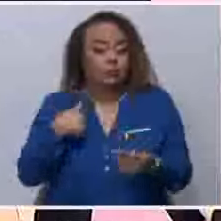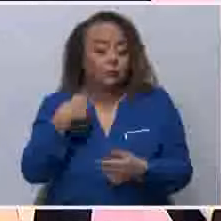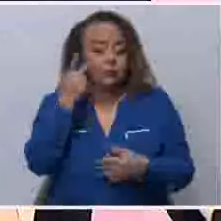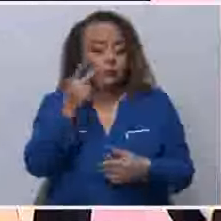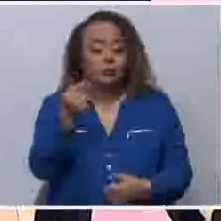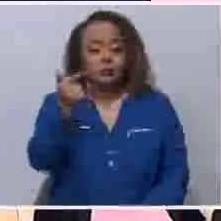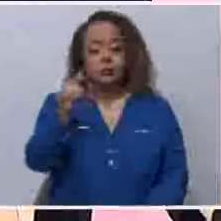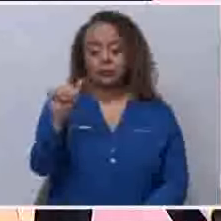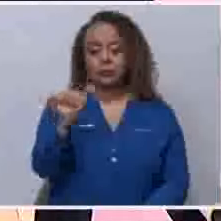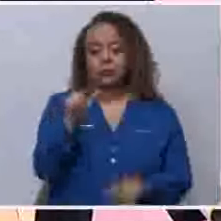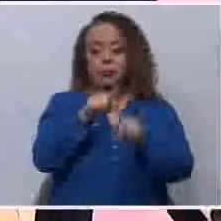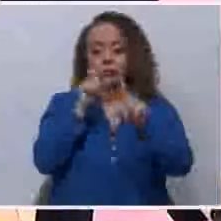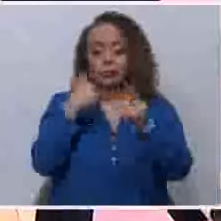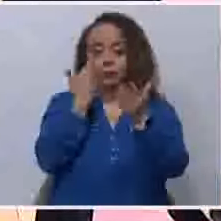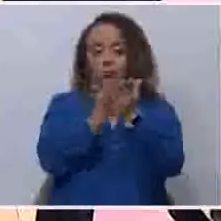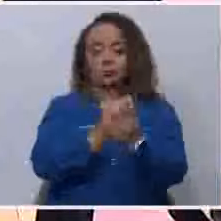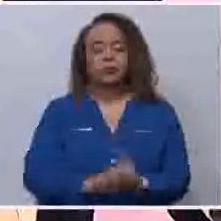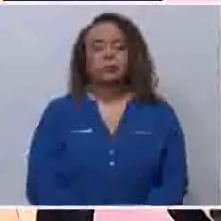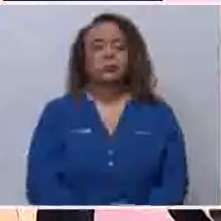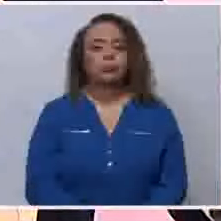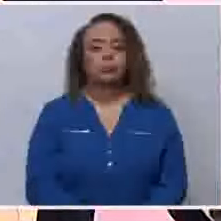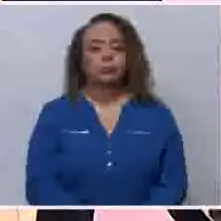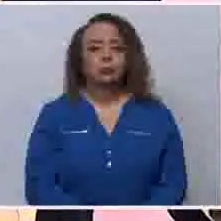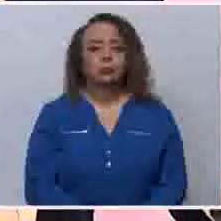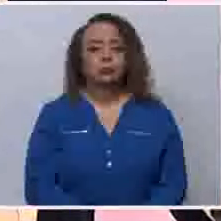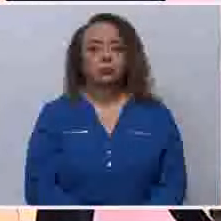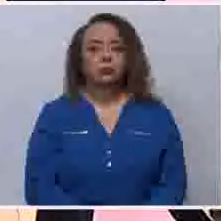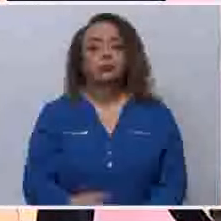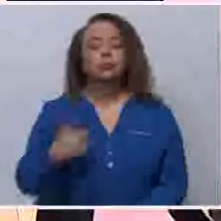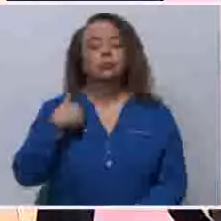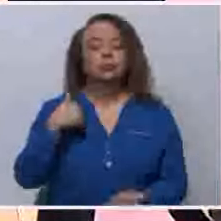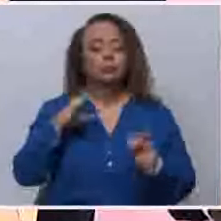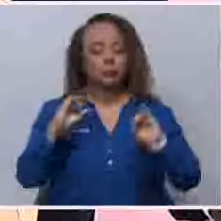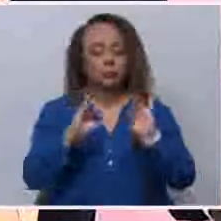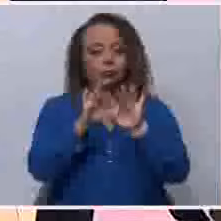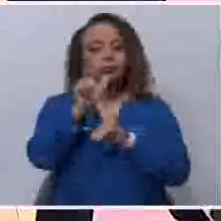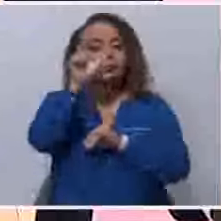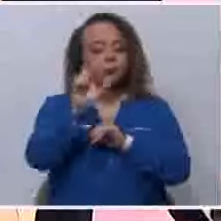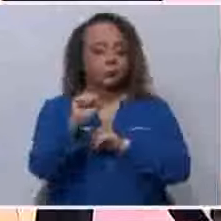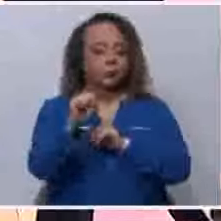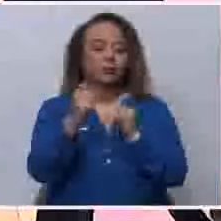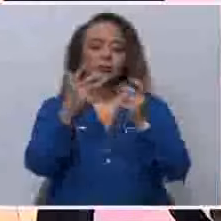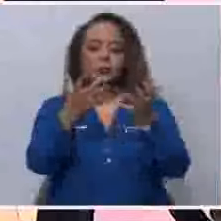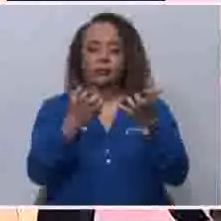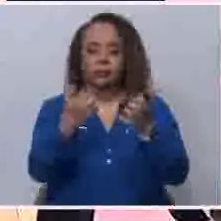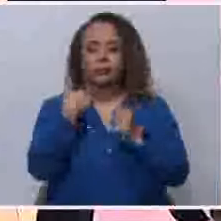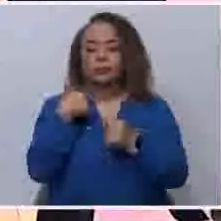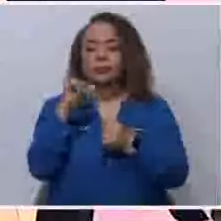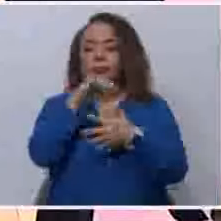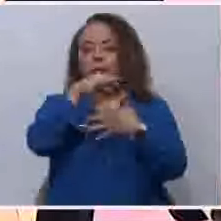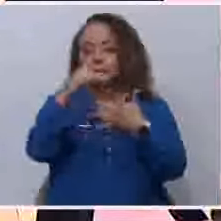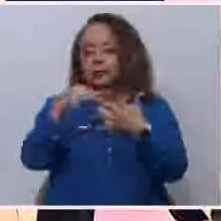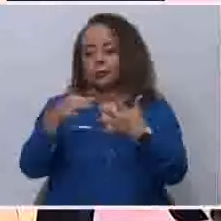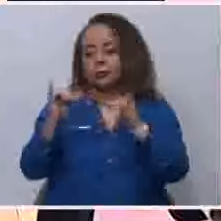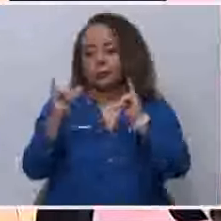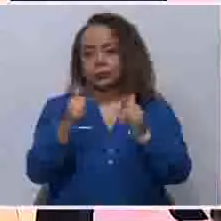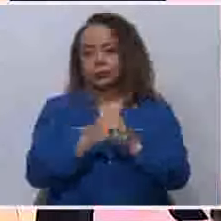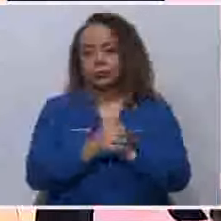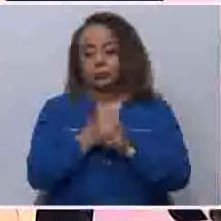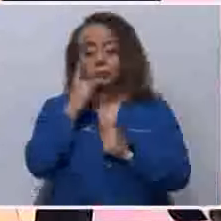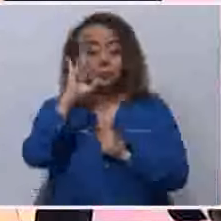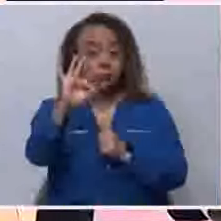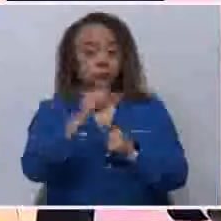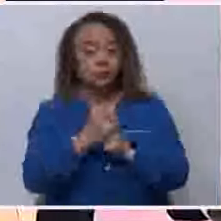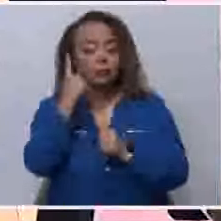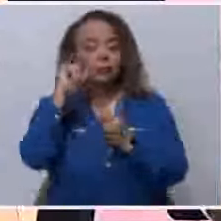que Gustavo Alfaro, desde que llegó, tiene claro que él sí quiere tener como una opción de juego al 9.